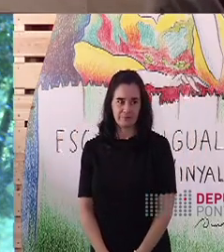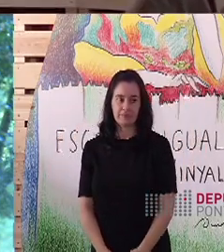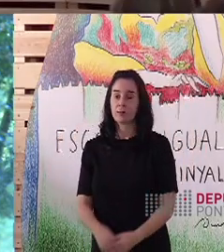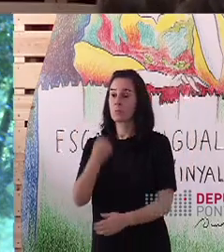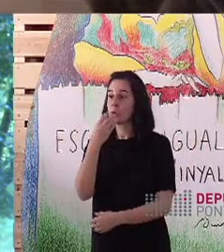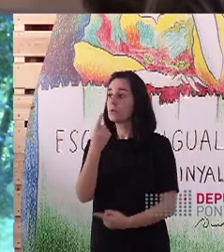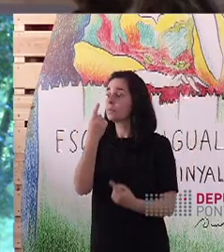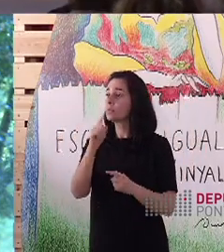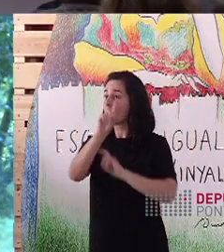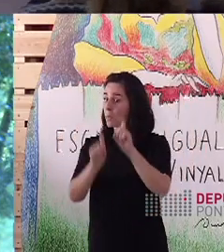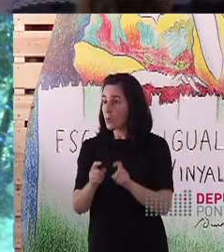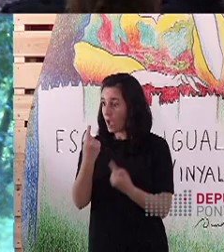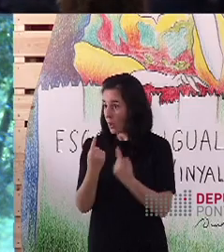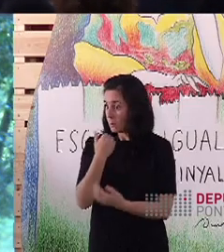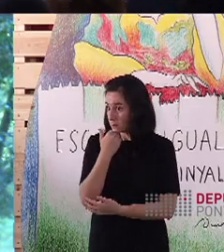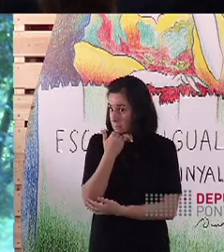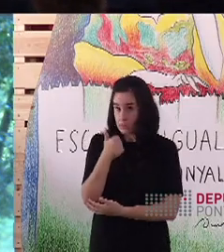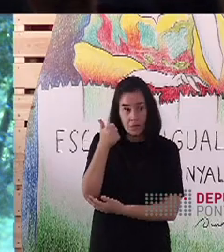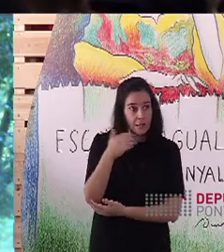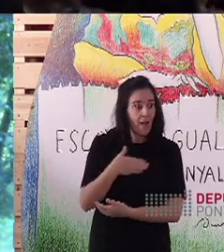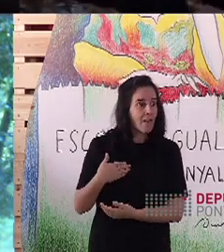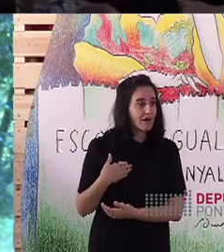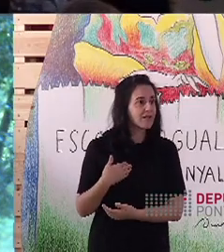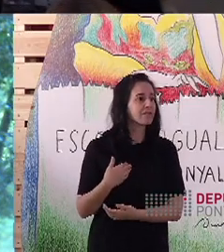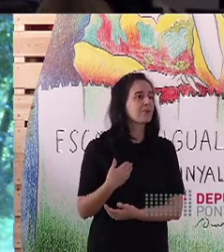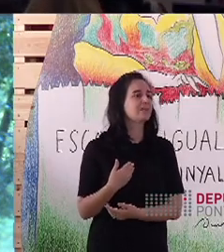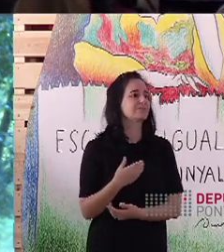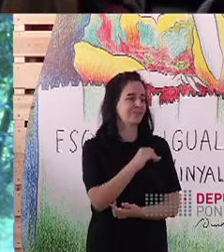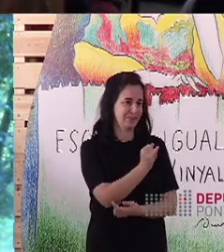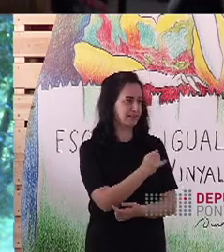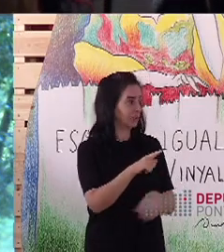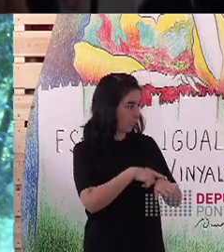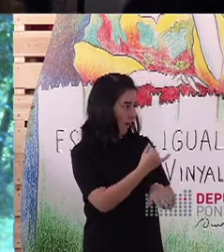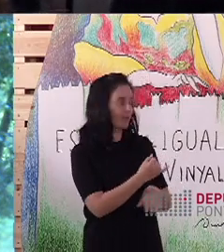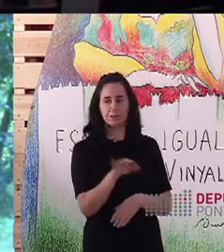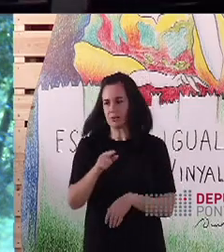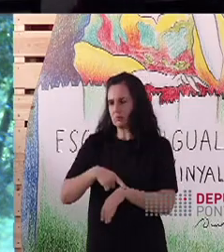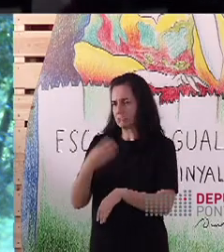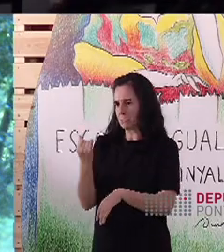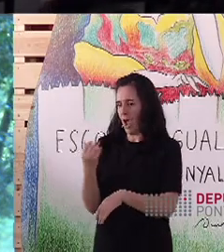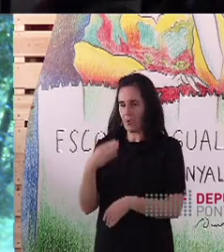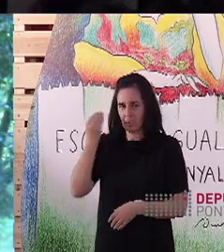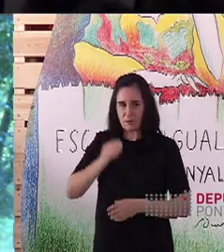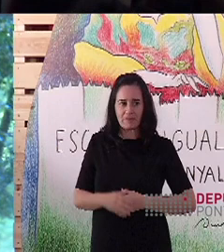¿Hay alguna pregunta máis? Sí, sí, sí. Sí, creo que temos tempo aínda. Sí, sí.